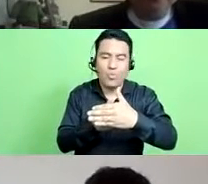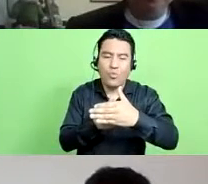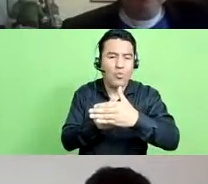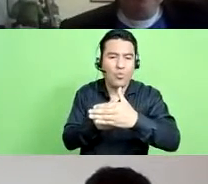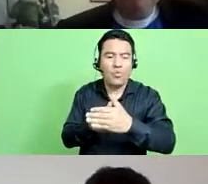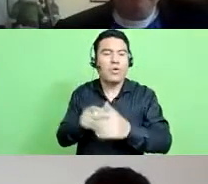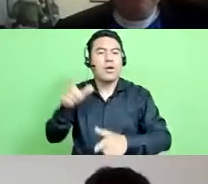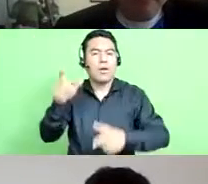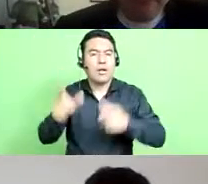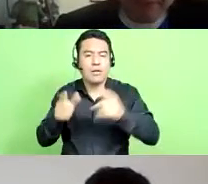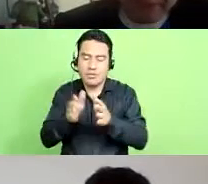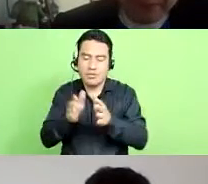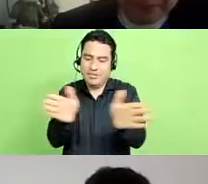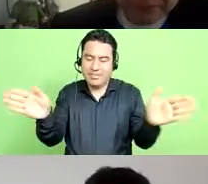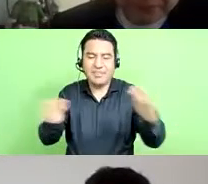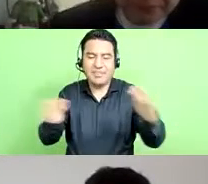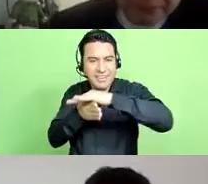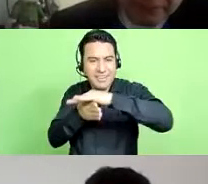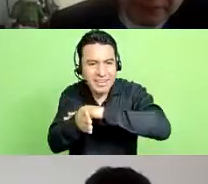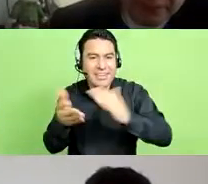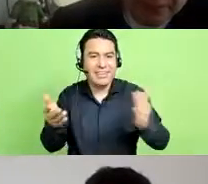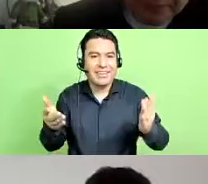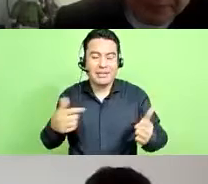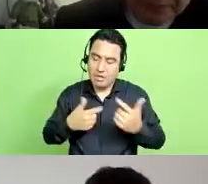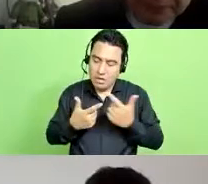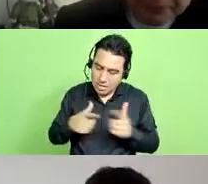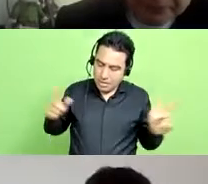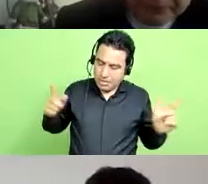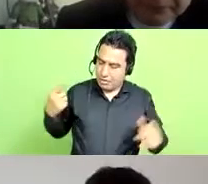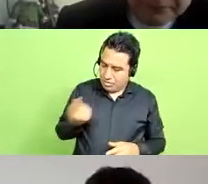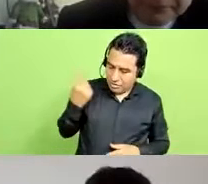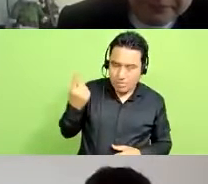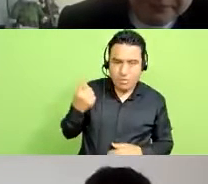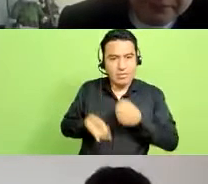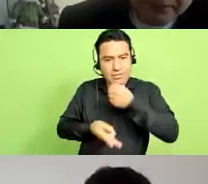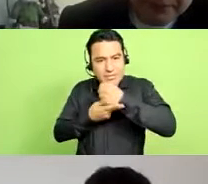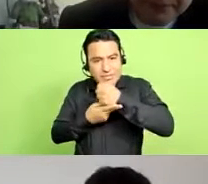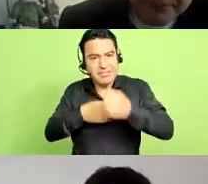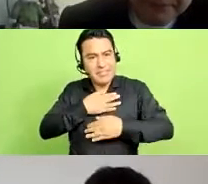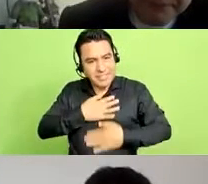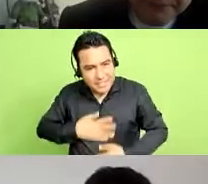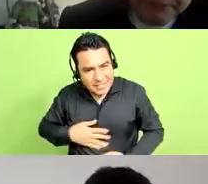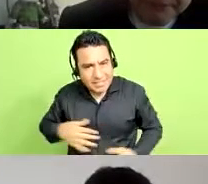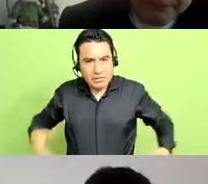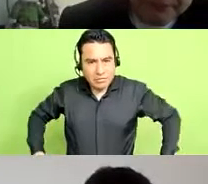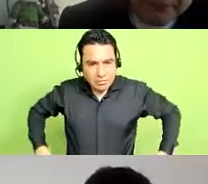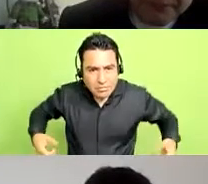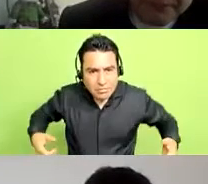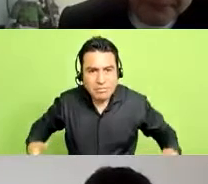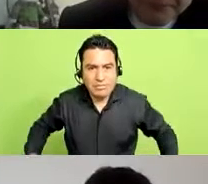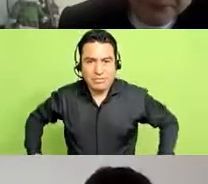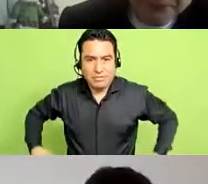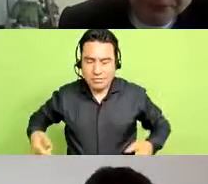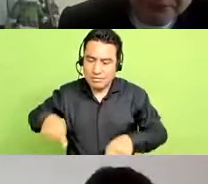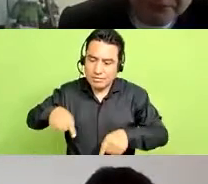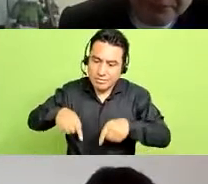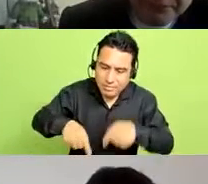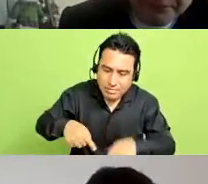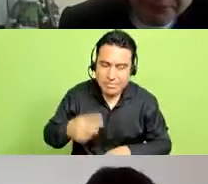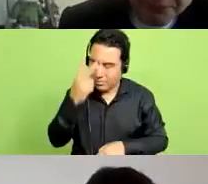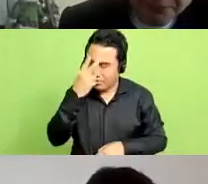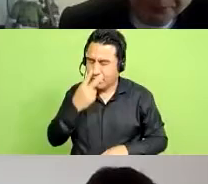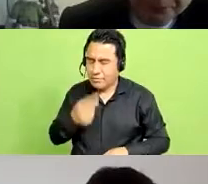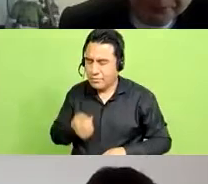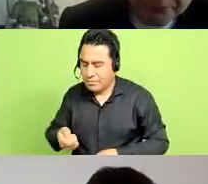desplazamiento con libertad y autonomía y la seguridad de todas las personas y en especial de las personas con discapacidad